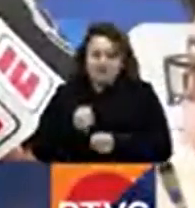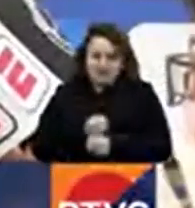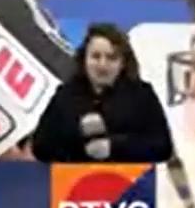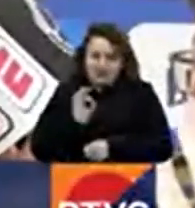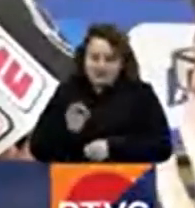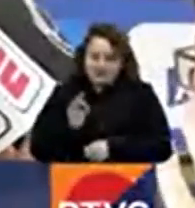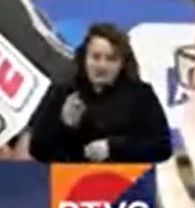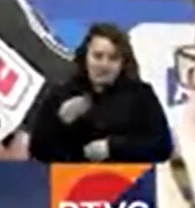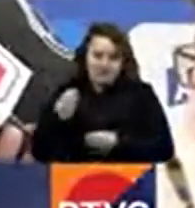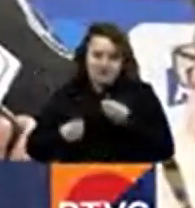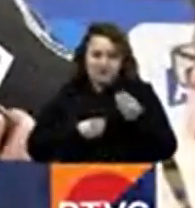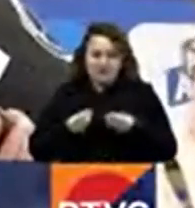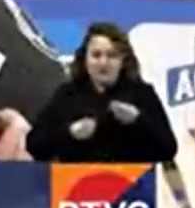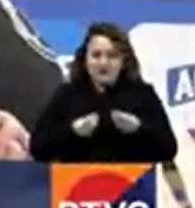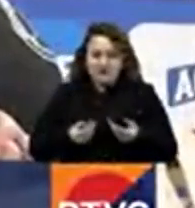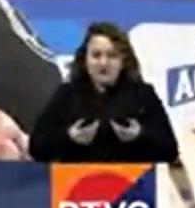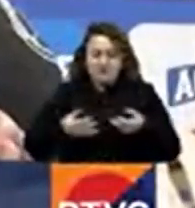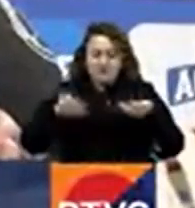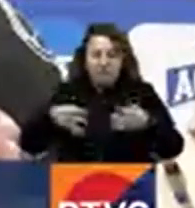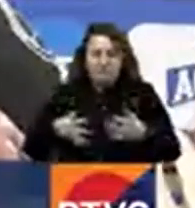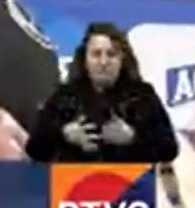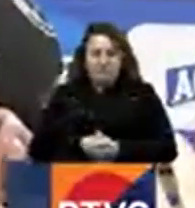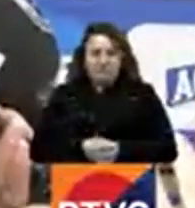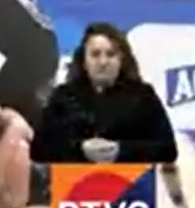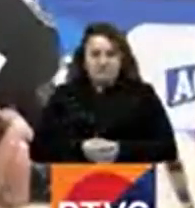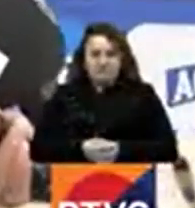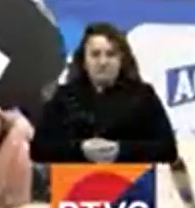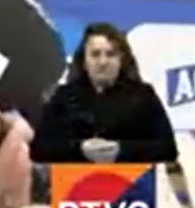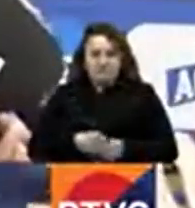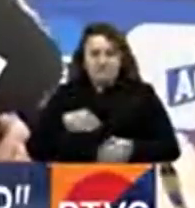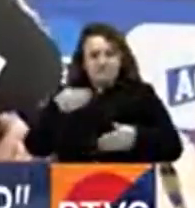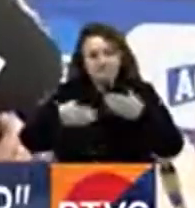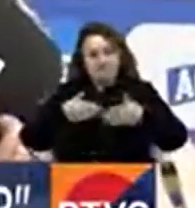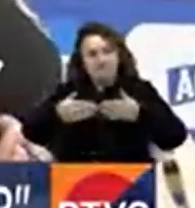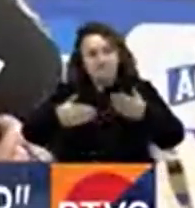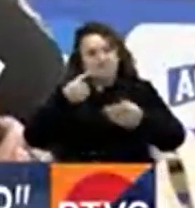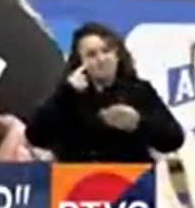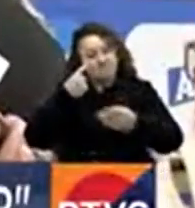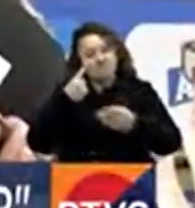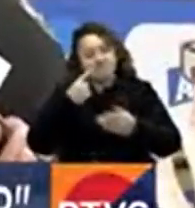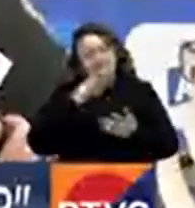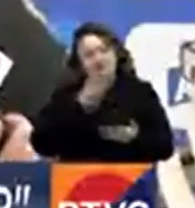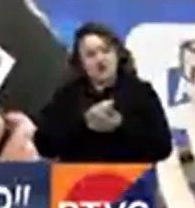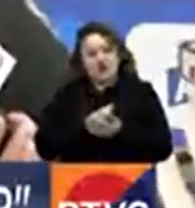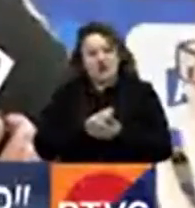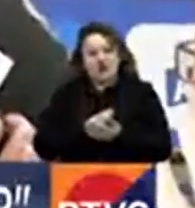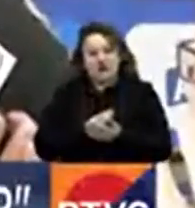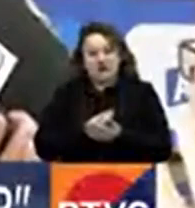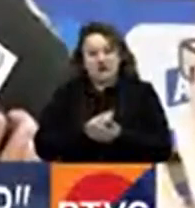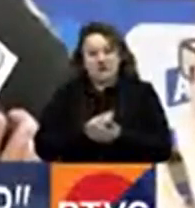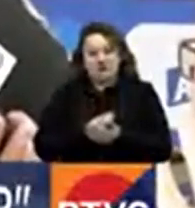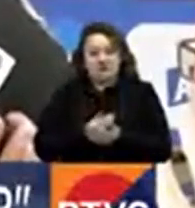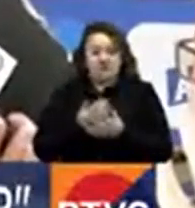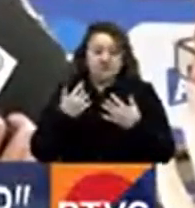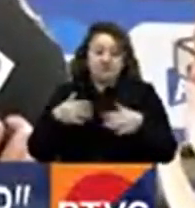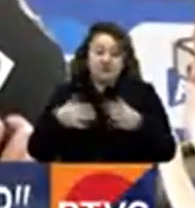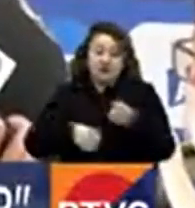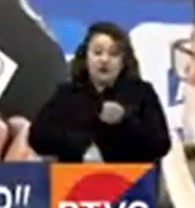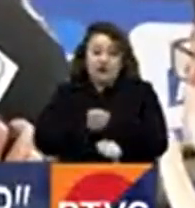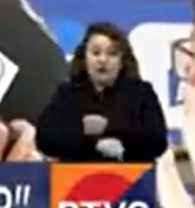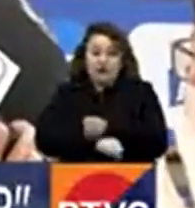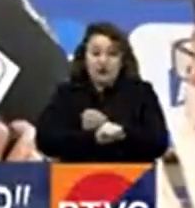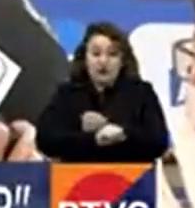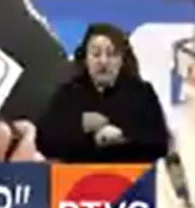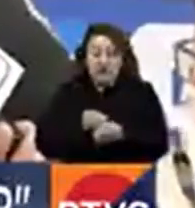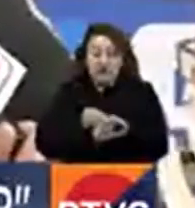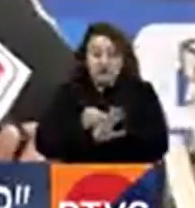hace, los frutos siempre, bueno, ya se van viendo y nada, pues por lo otro no hay ningún peso. Creo que el futbolista